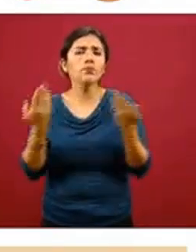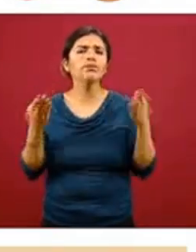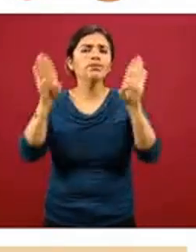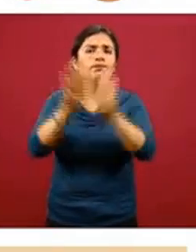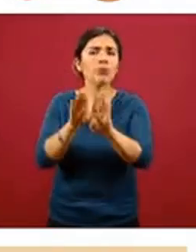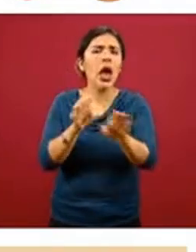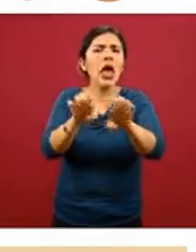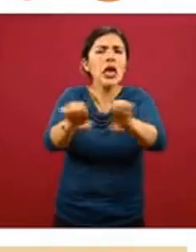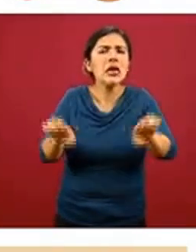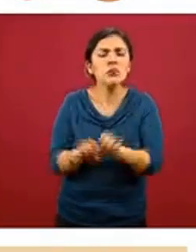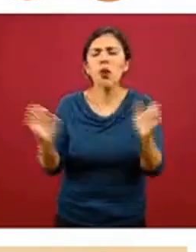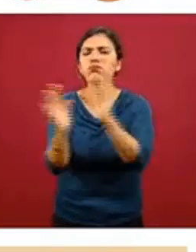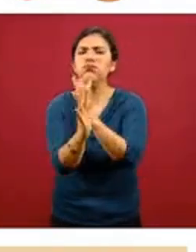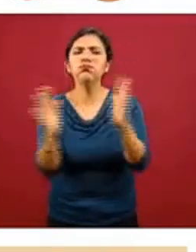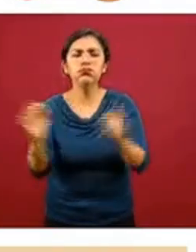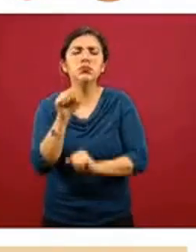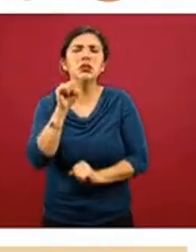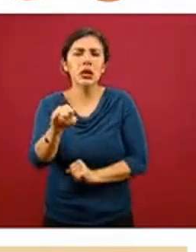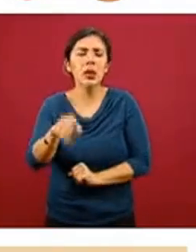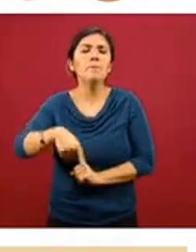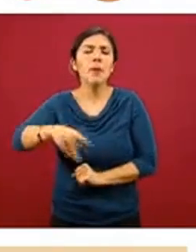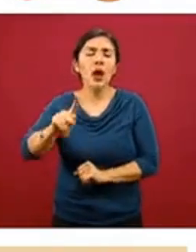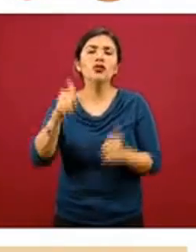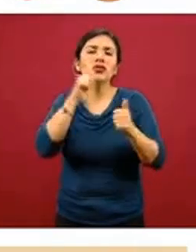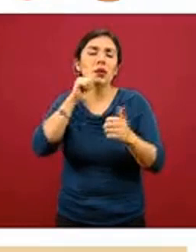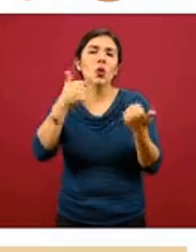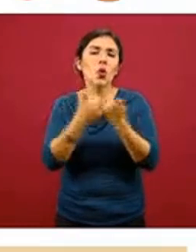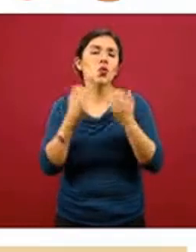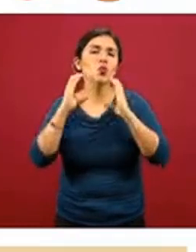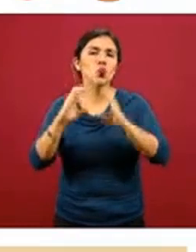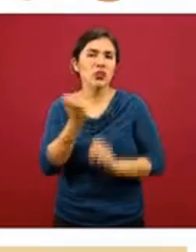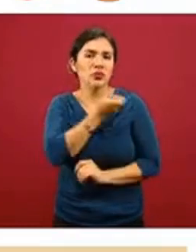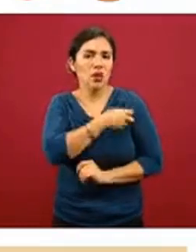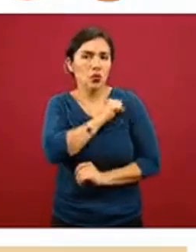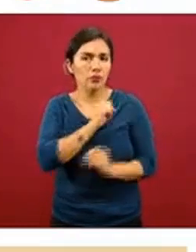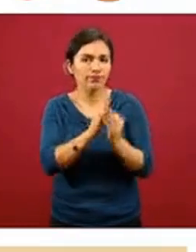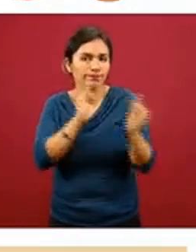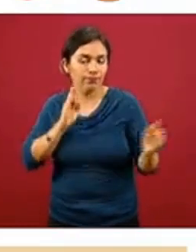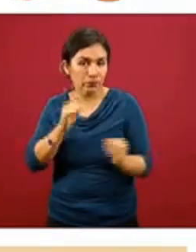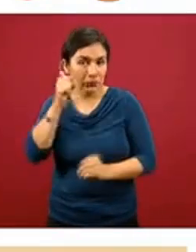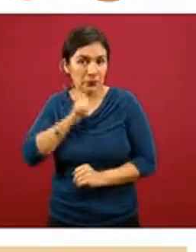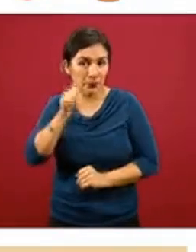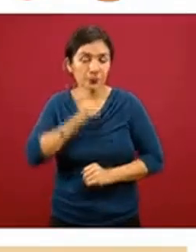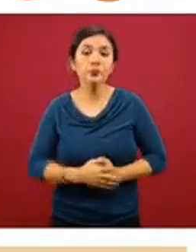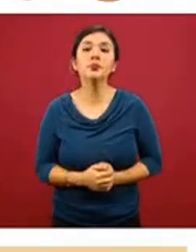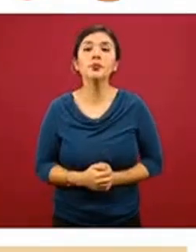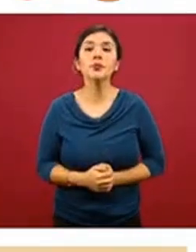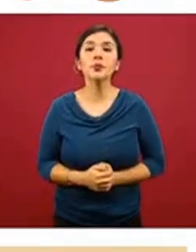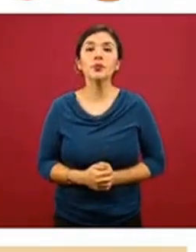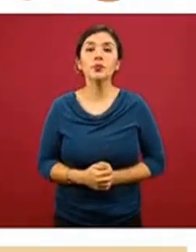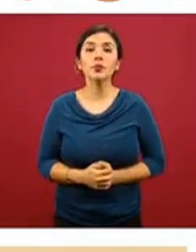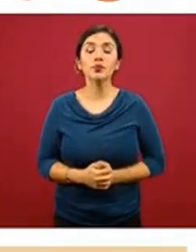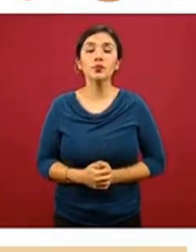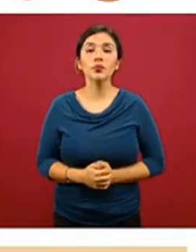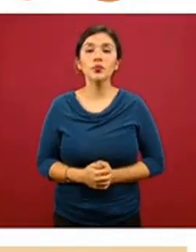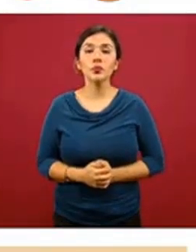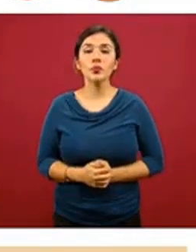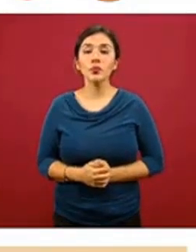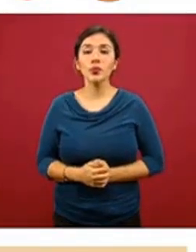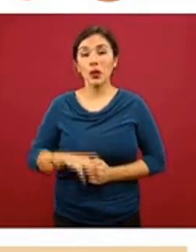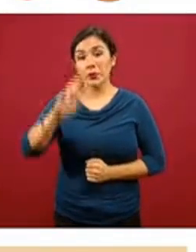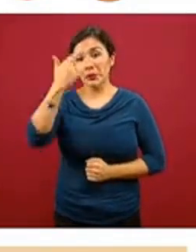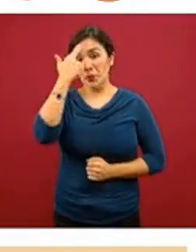los equipos correspondientes, llevando a cabo medidas también de seguridad y de prevención. Veamos la siguiente